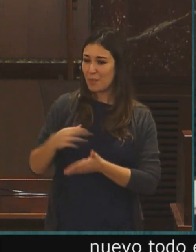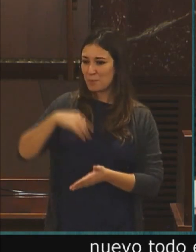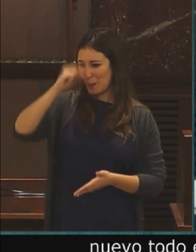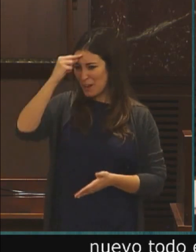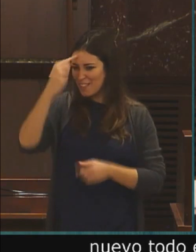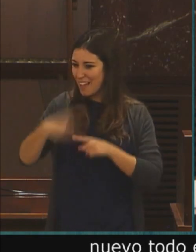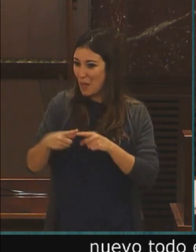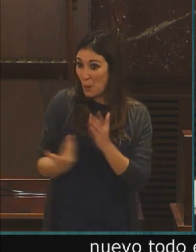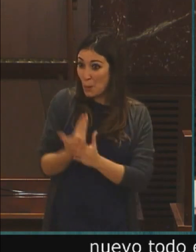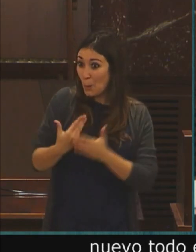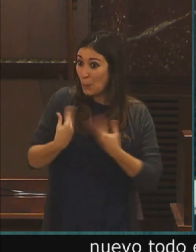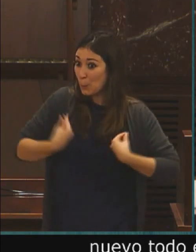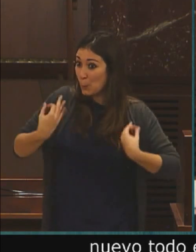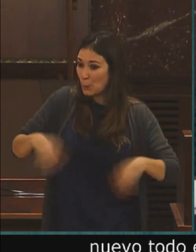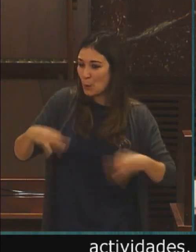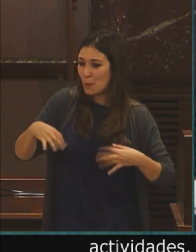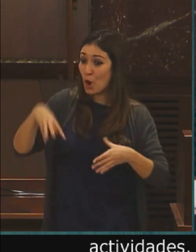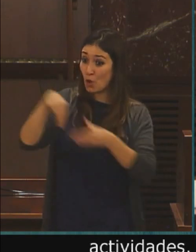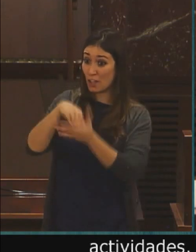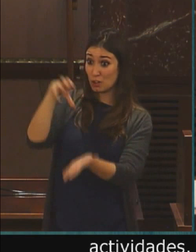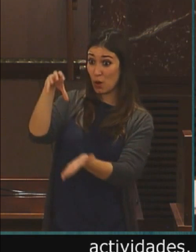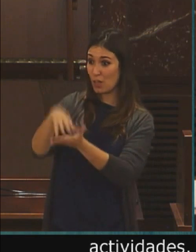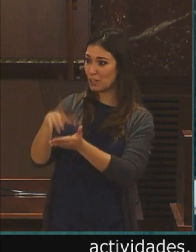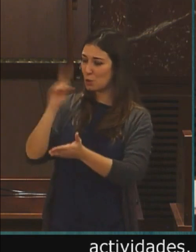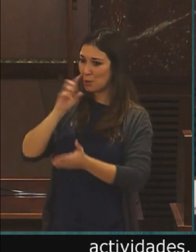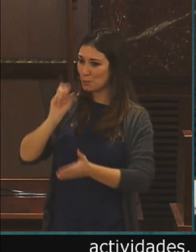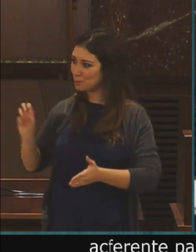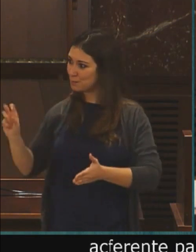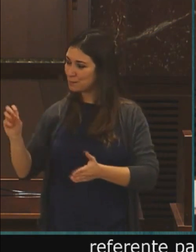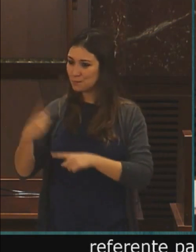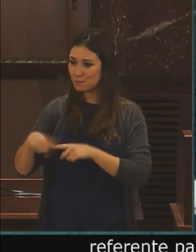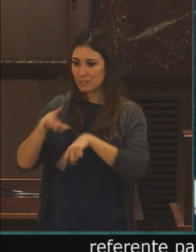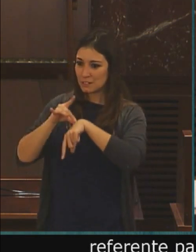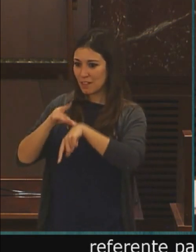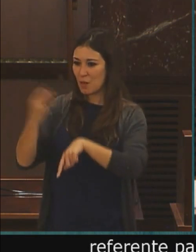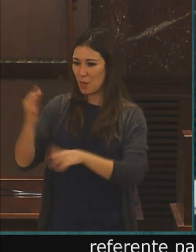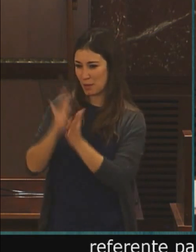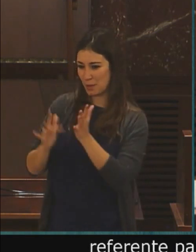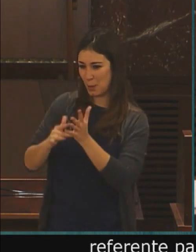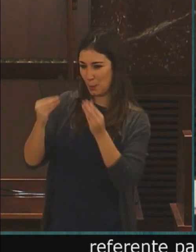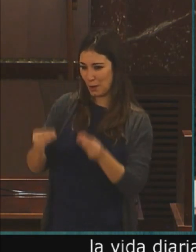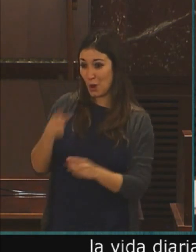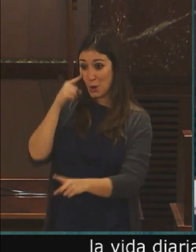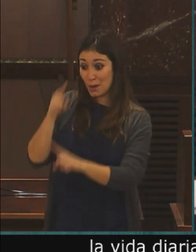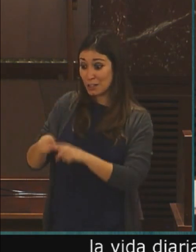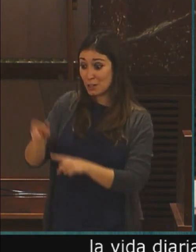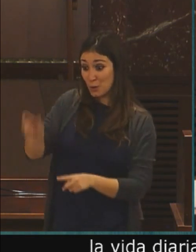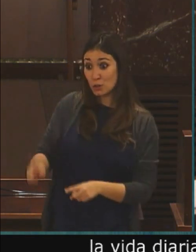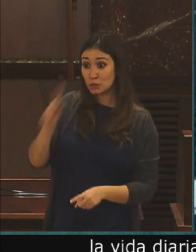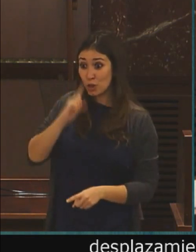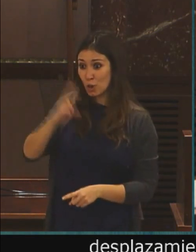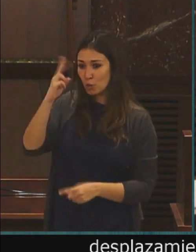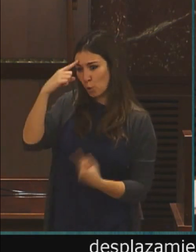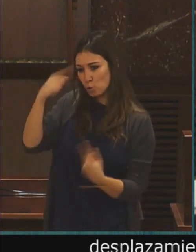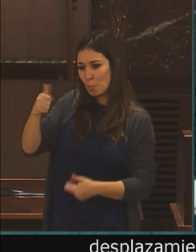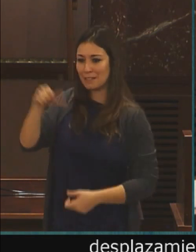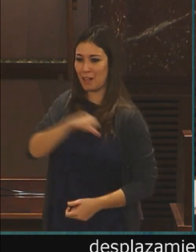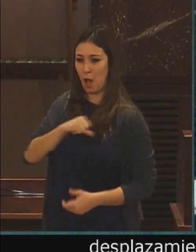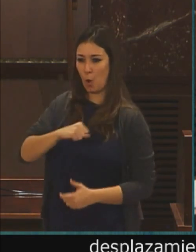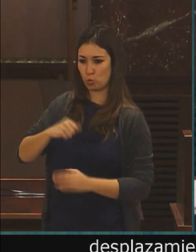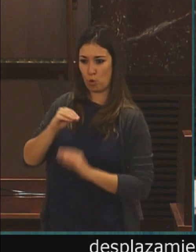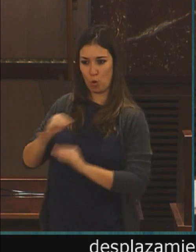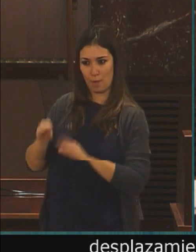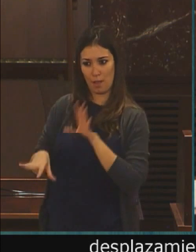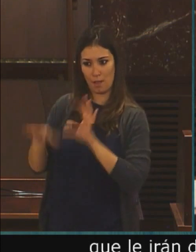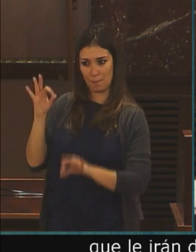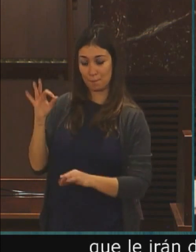vida diaria y el trabajo de los desplazamientos dentro del centro, que le irán dando al usuario cada día más autonomía a la persona sordociega. Nuestra forma